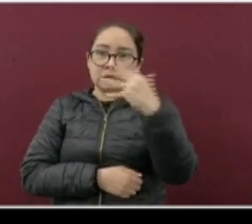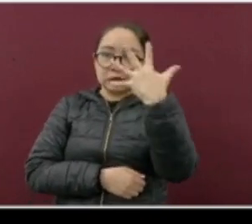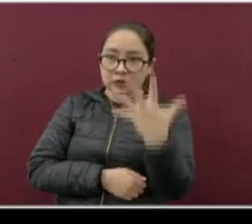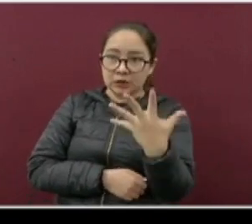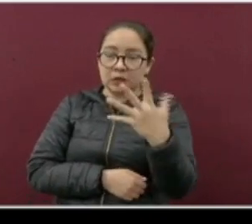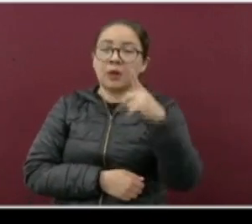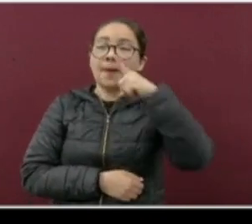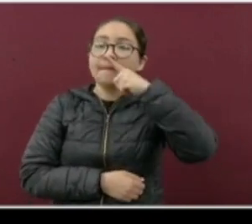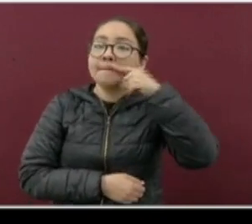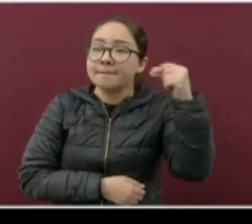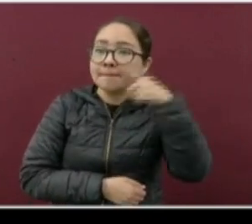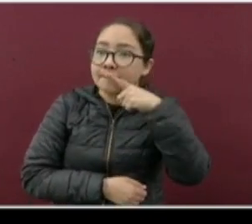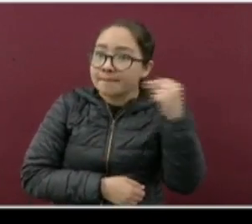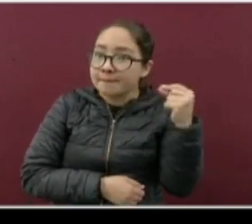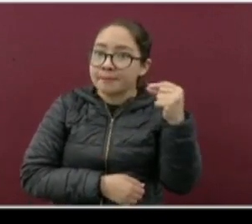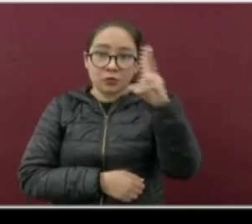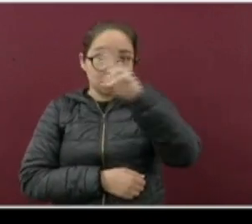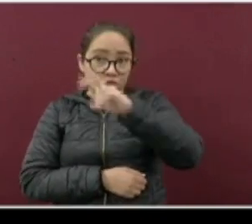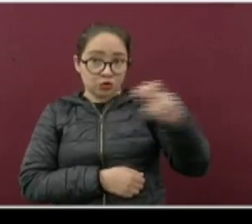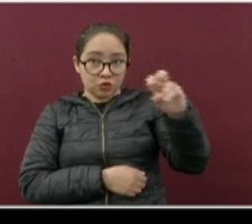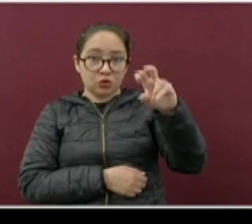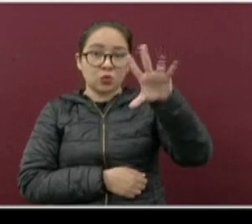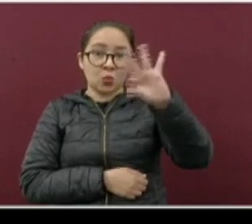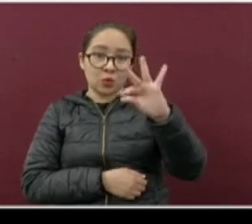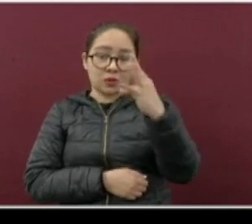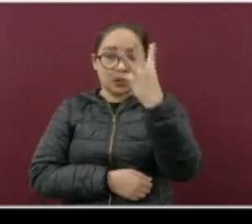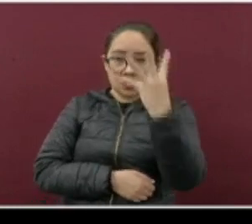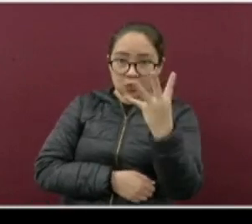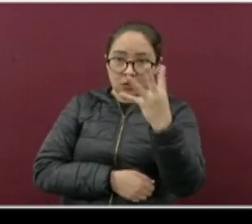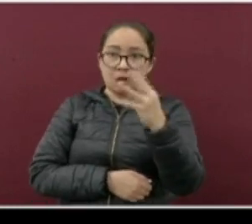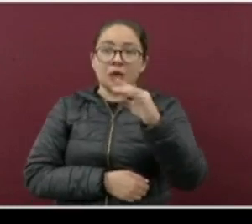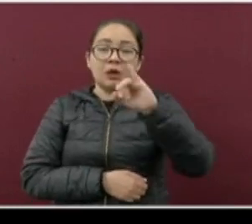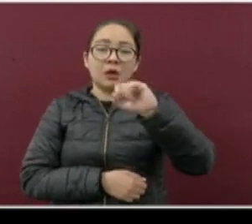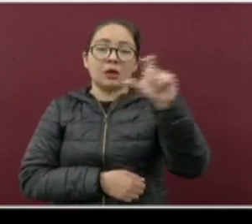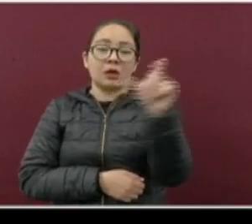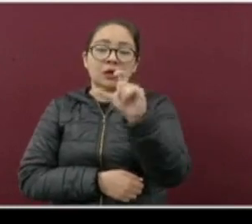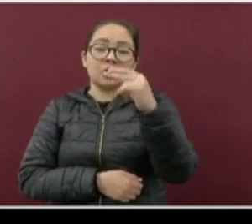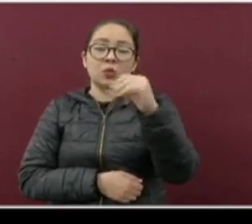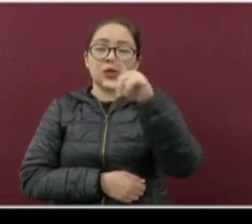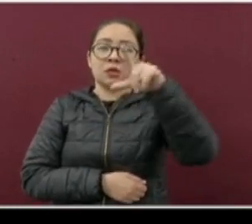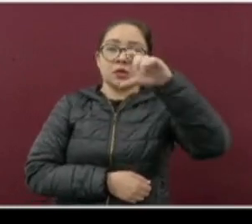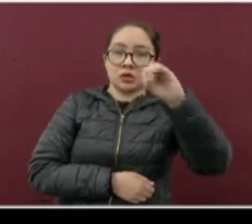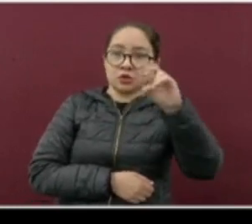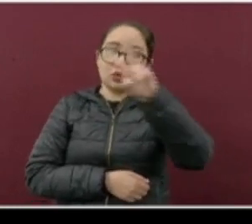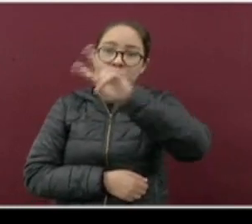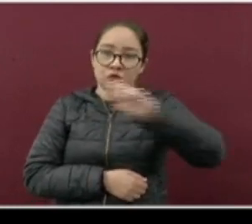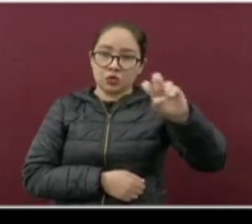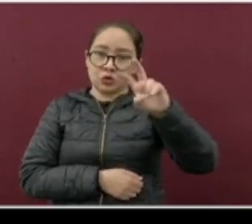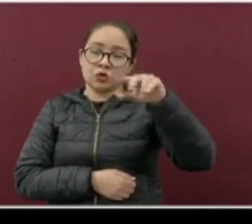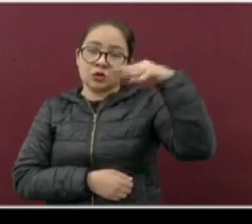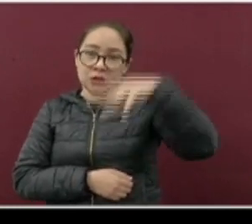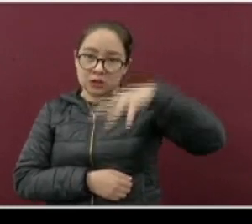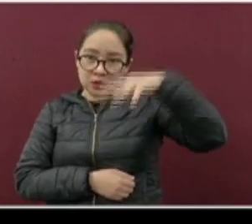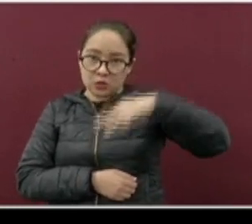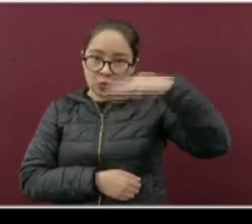285, Emiliano Zapata, 244, Izhuatlancillo,